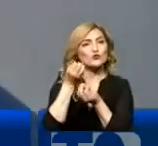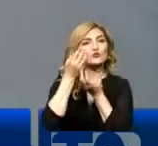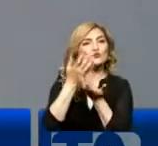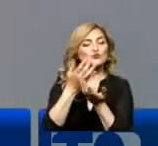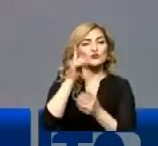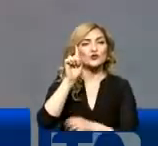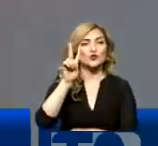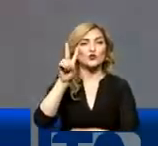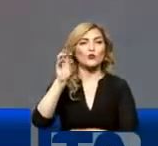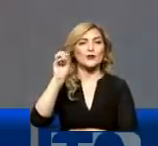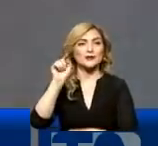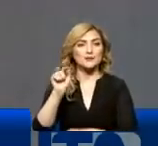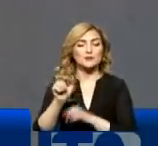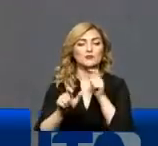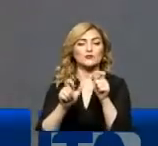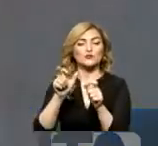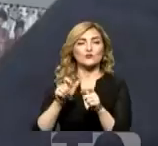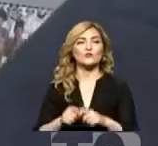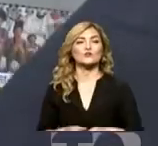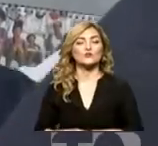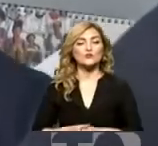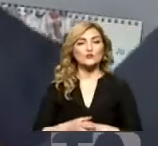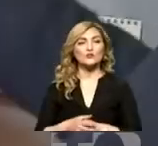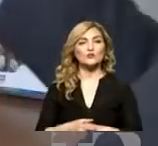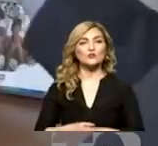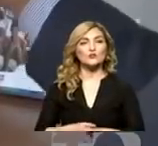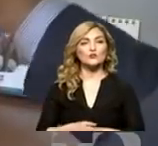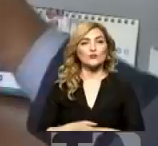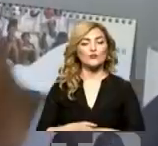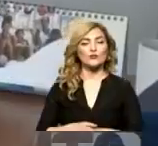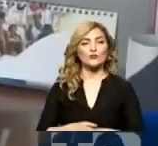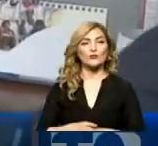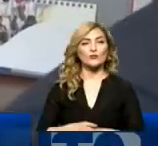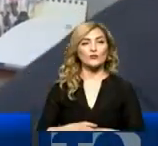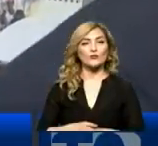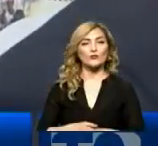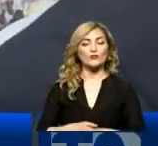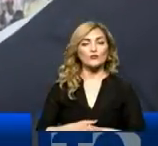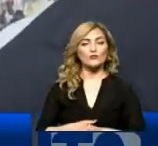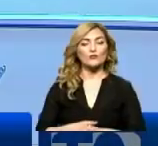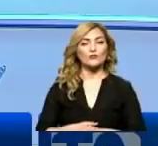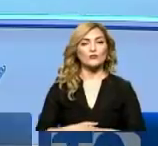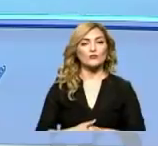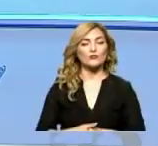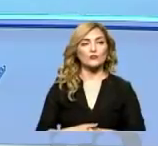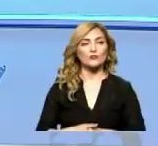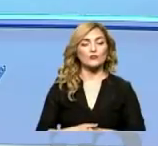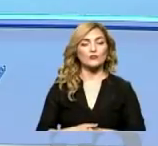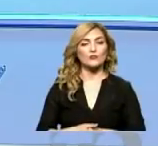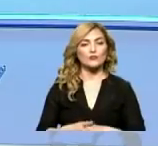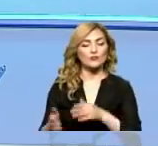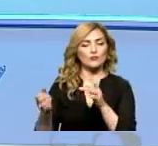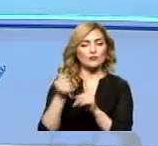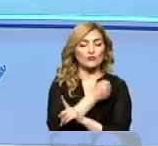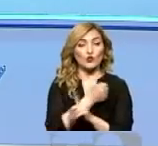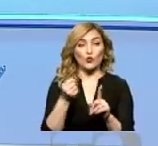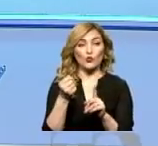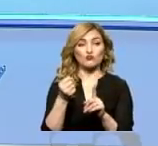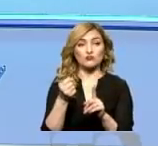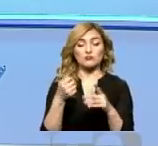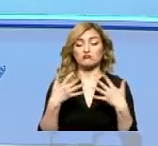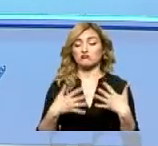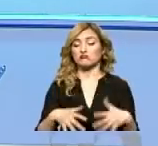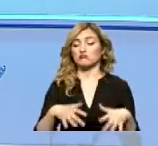de 120.000 ciudadanos. En Quito, Paul Coello, 24 horas. La violencia con la que actúan